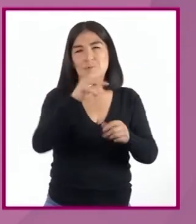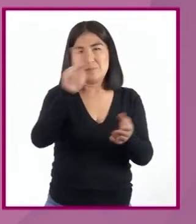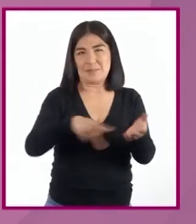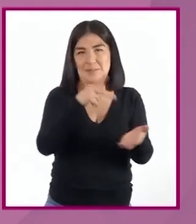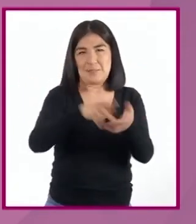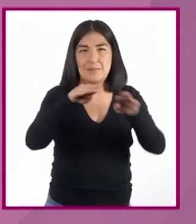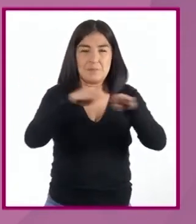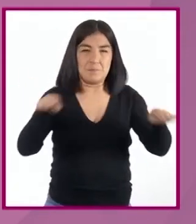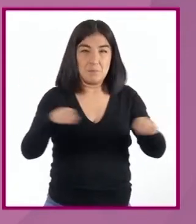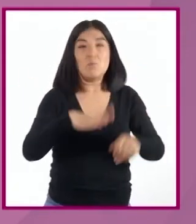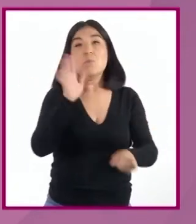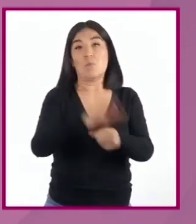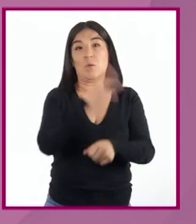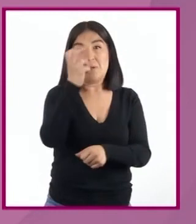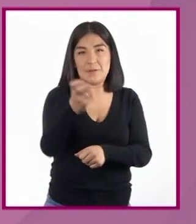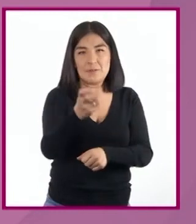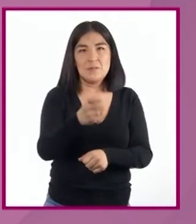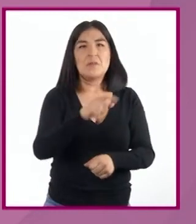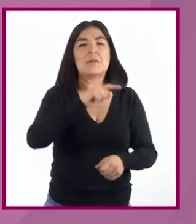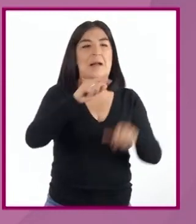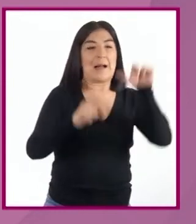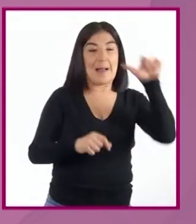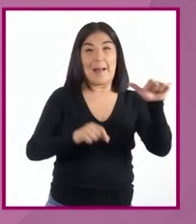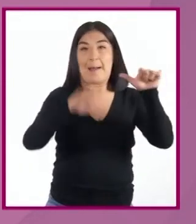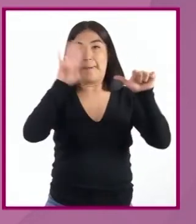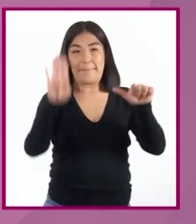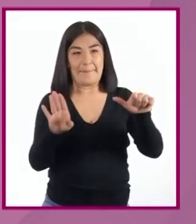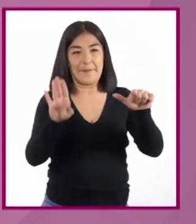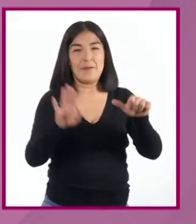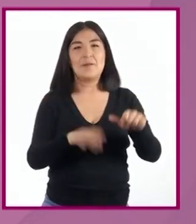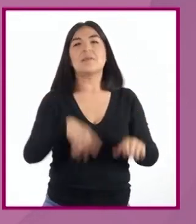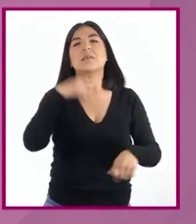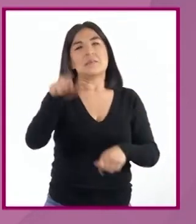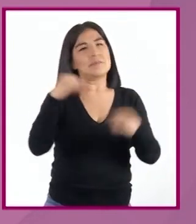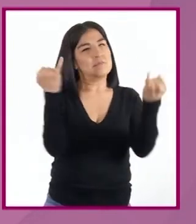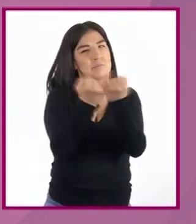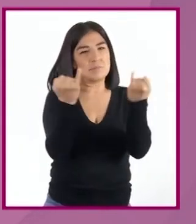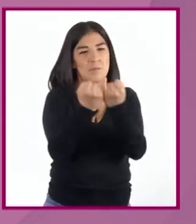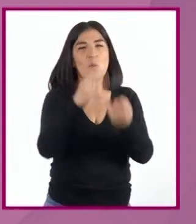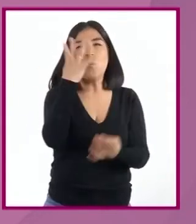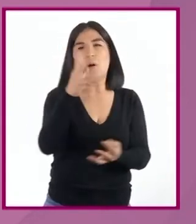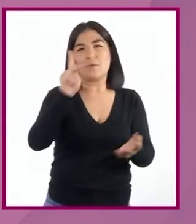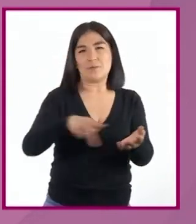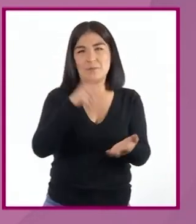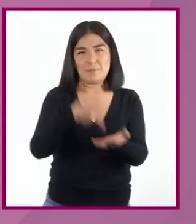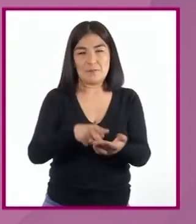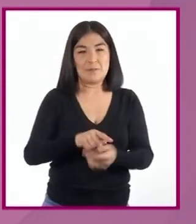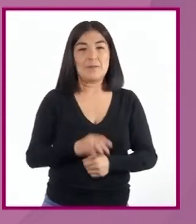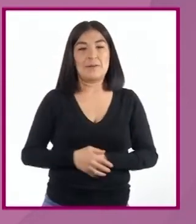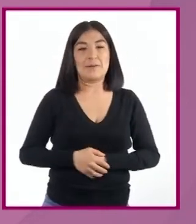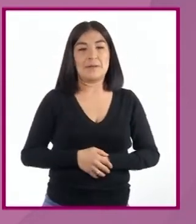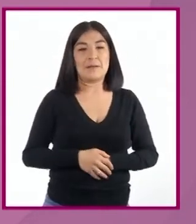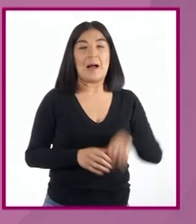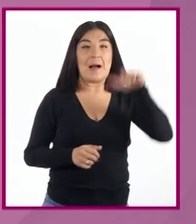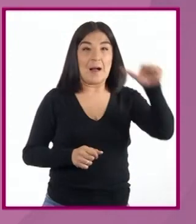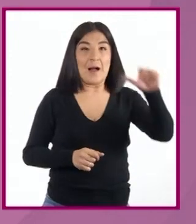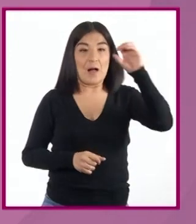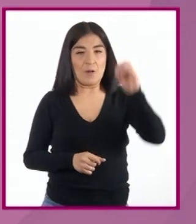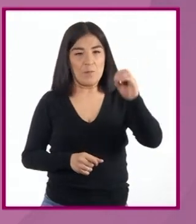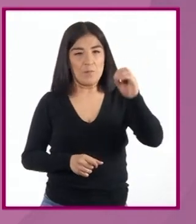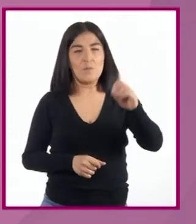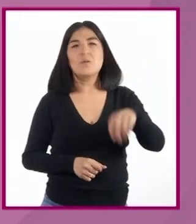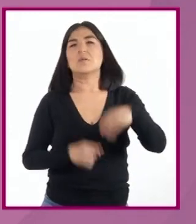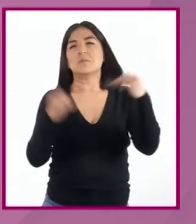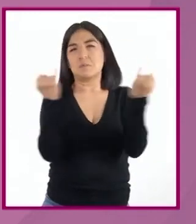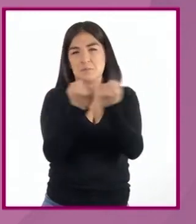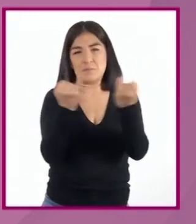kilómetros. Por lo tanto, el segmento AB es igual a 4 kilómetros y el segmento AO es igual